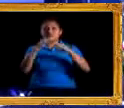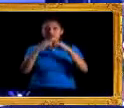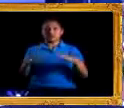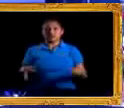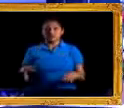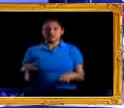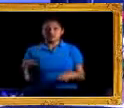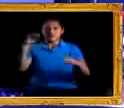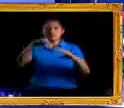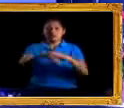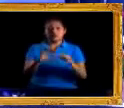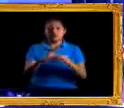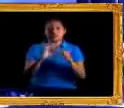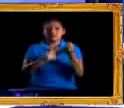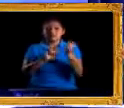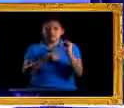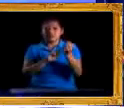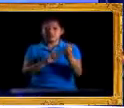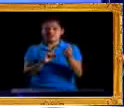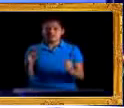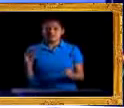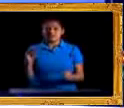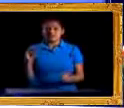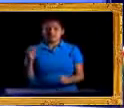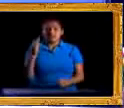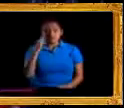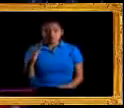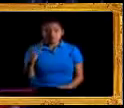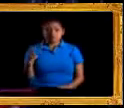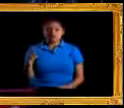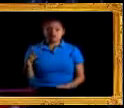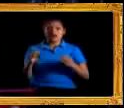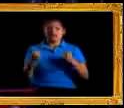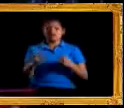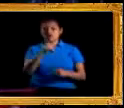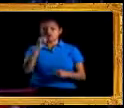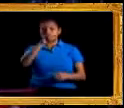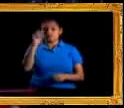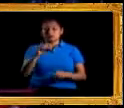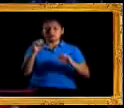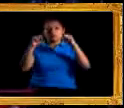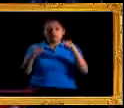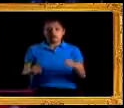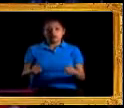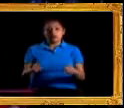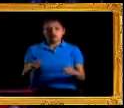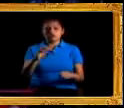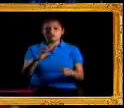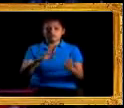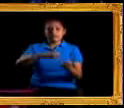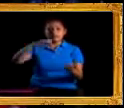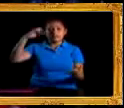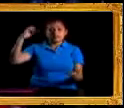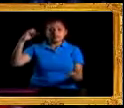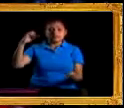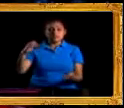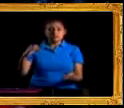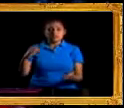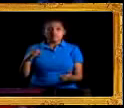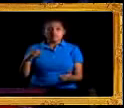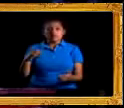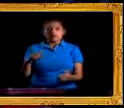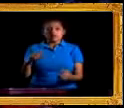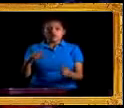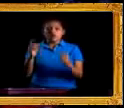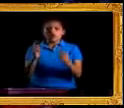dentro de las circunstancias que vemos, se hacen otras preguntas. ¿Podrán soportar los países la crisis financiera